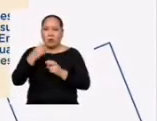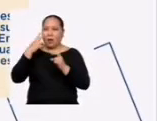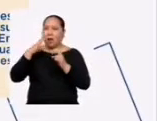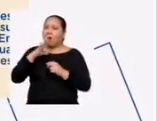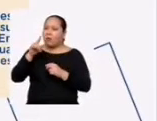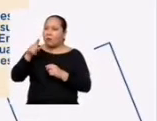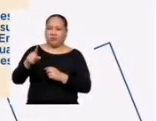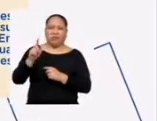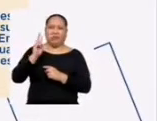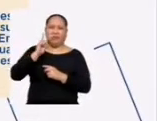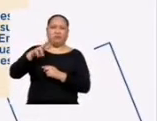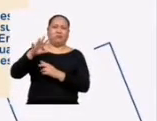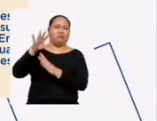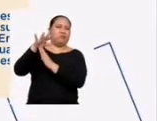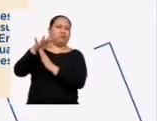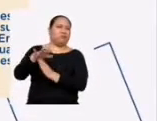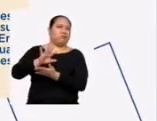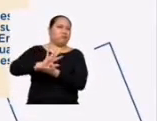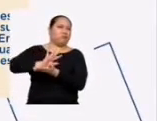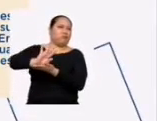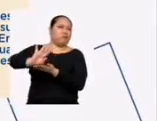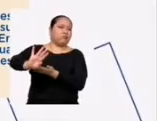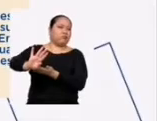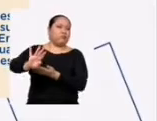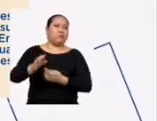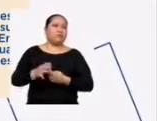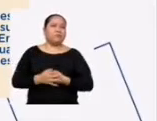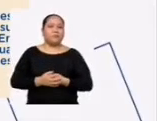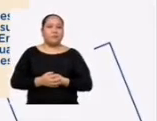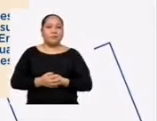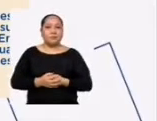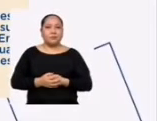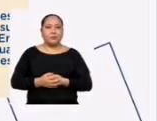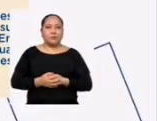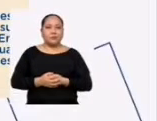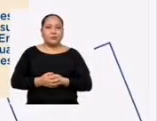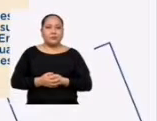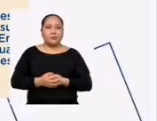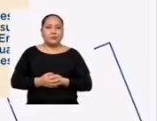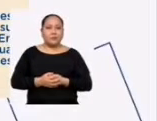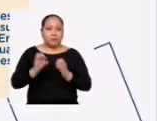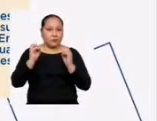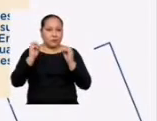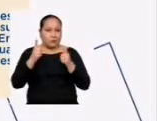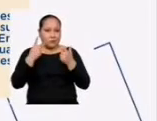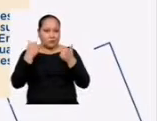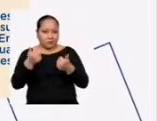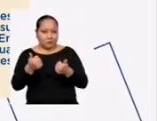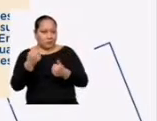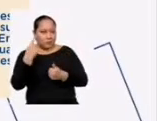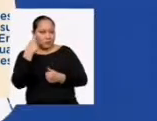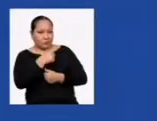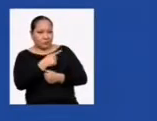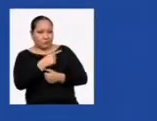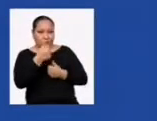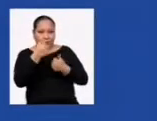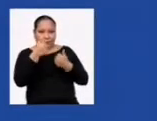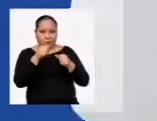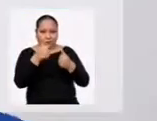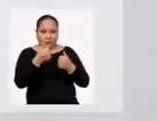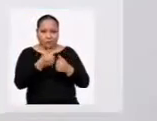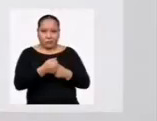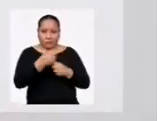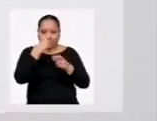por eso es sinónimo de desprecio y discriminación. Y bien, ¿qué tal te pareció?